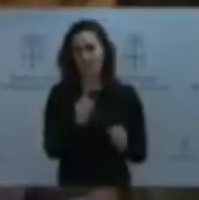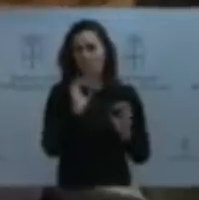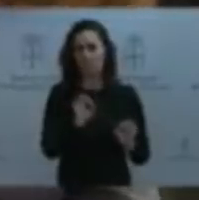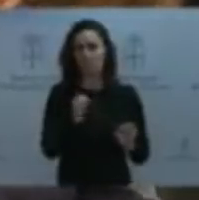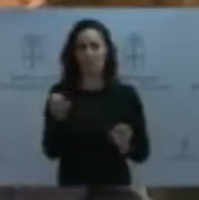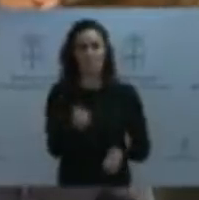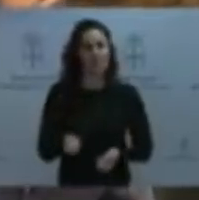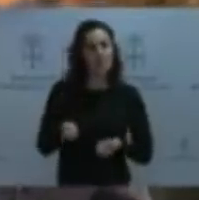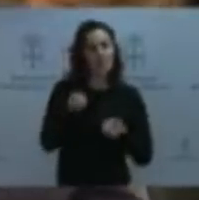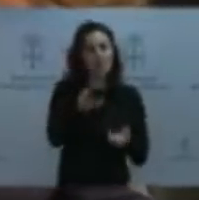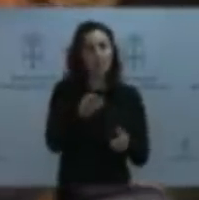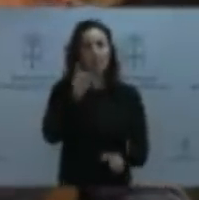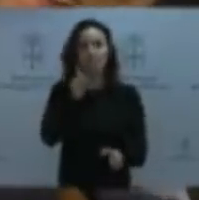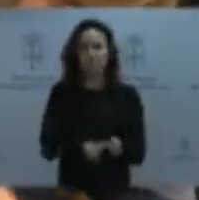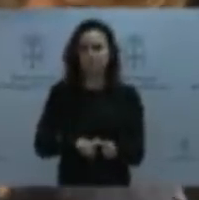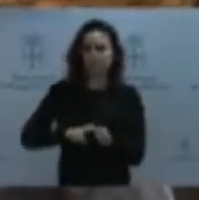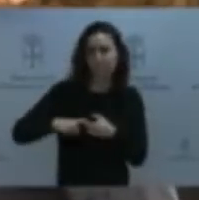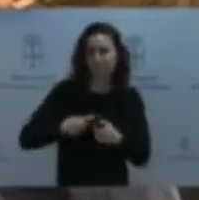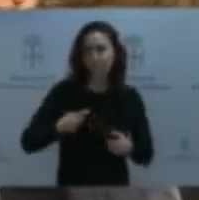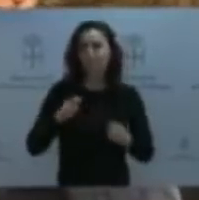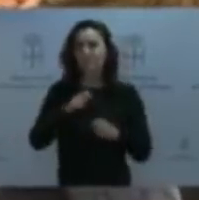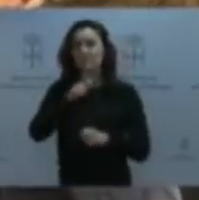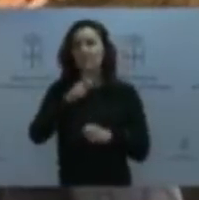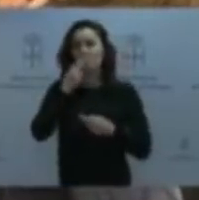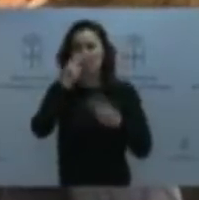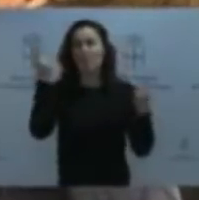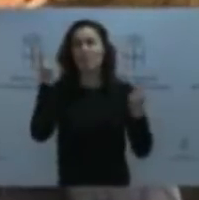participación popular en Cajastur. ¿Llegaron ustedes a reunirse con